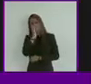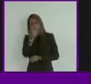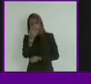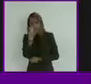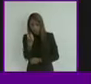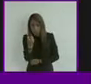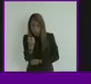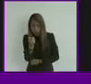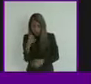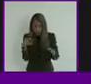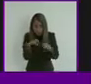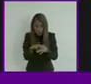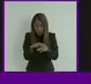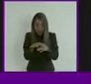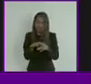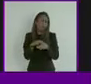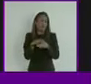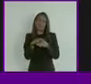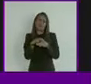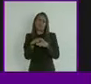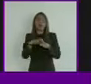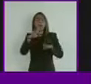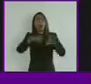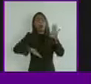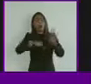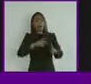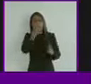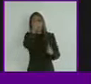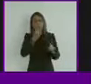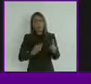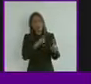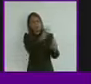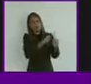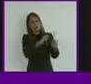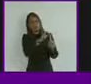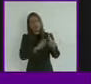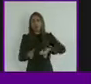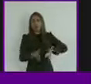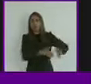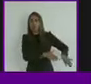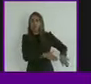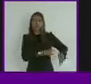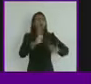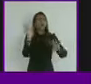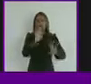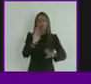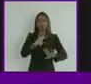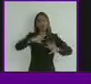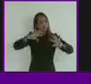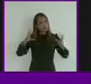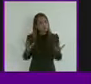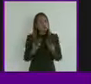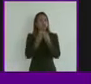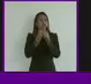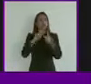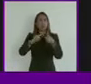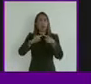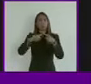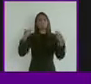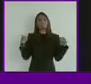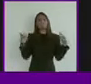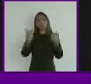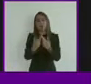estamos dejando en tela de juicio perfiles muy particulares. Es decir, tenemos que buscar una integralidad propiamente en maestros, en